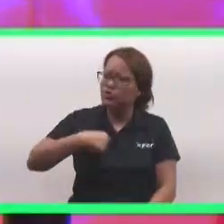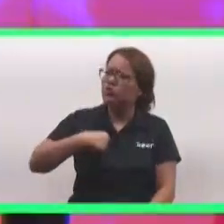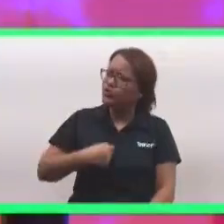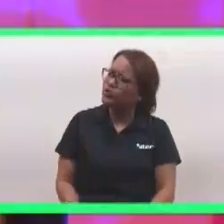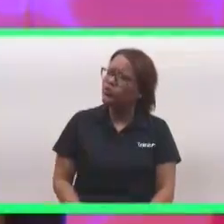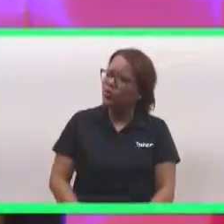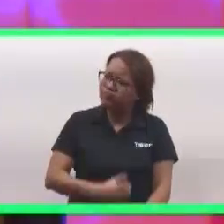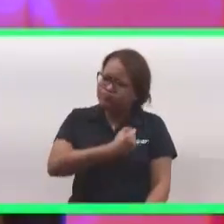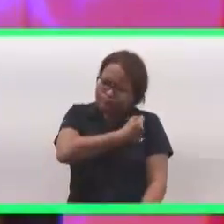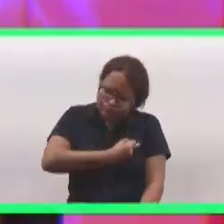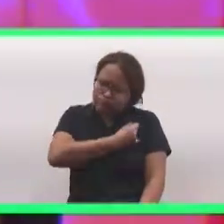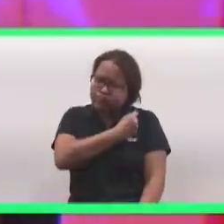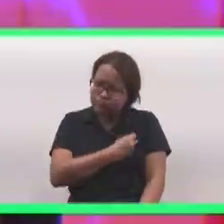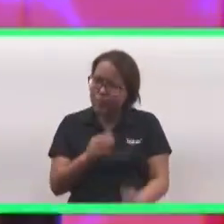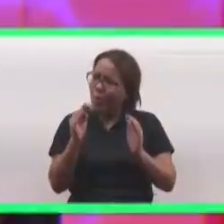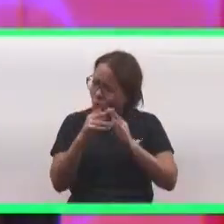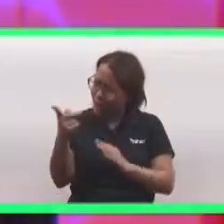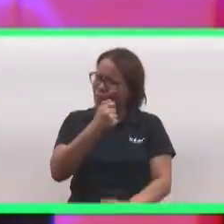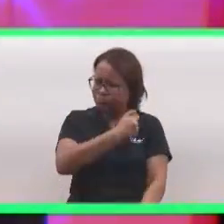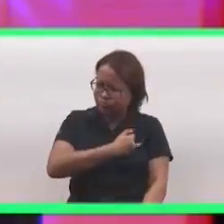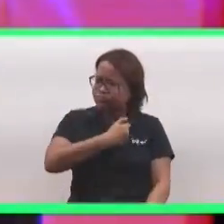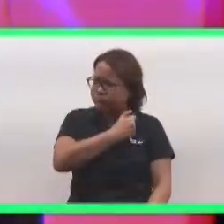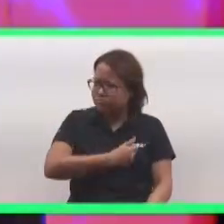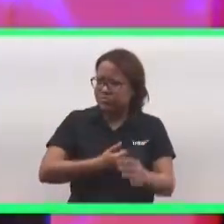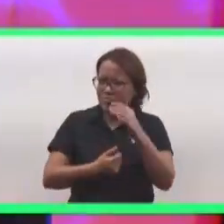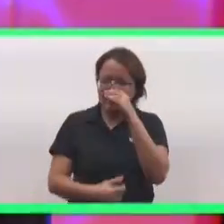usted también, me dijo. Amén.